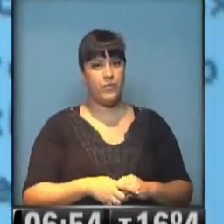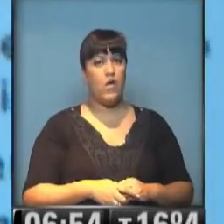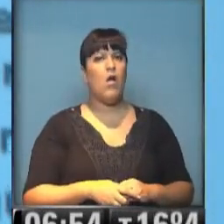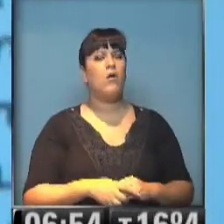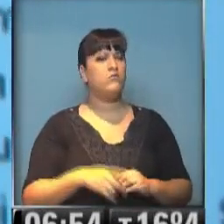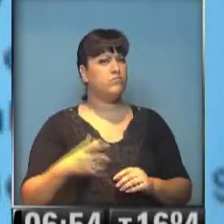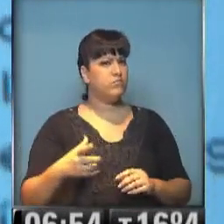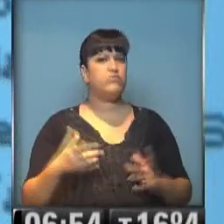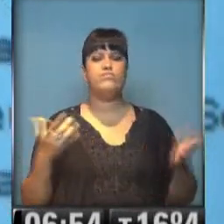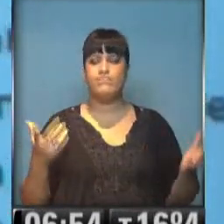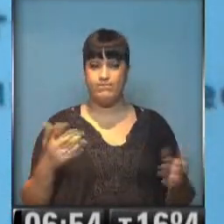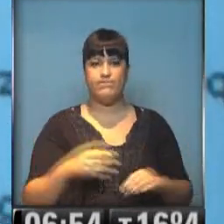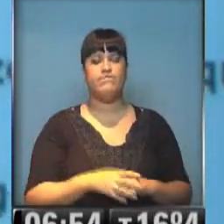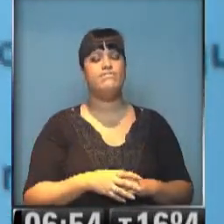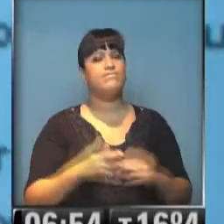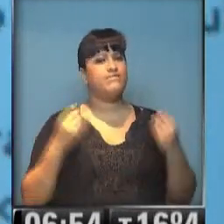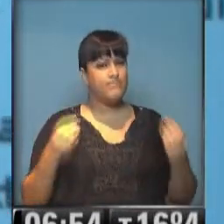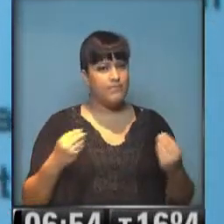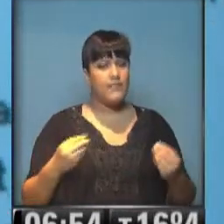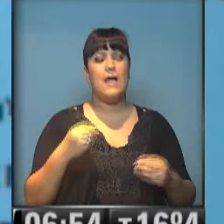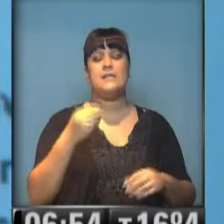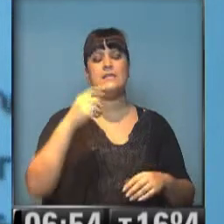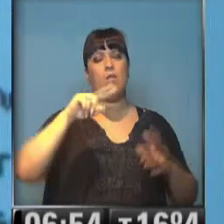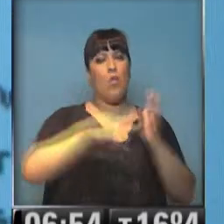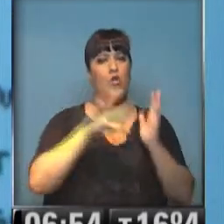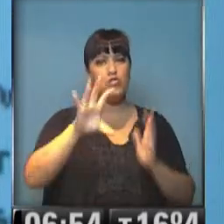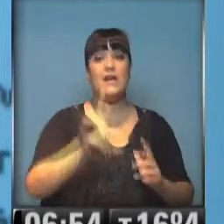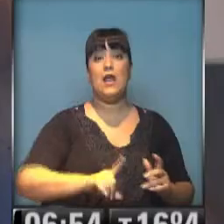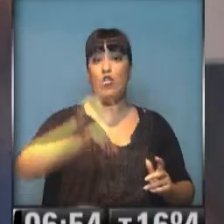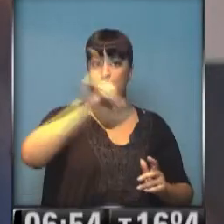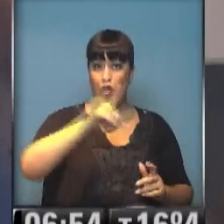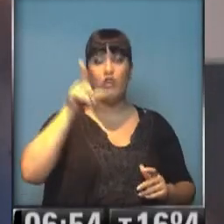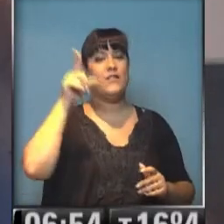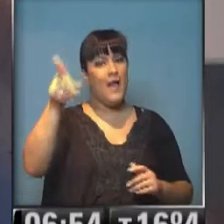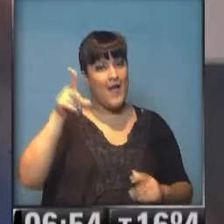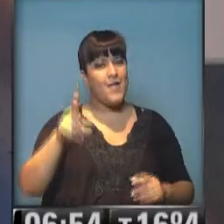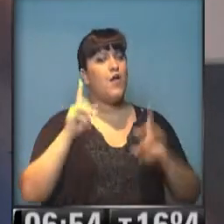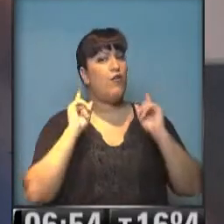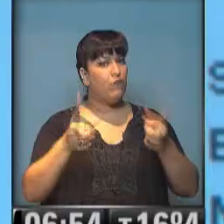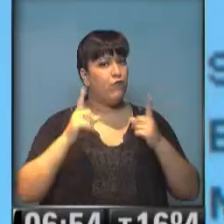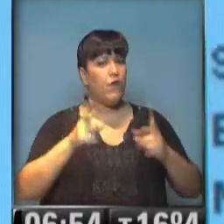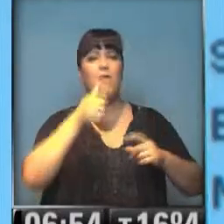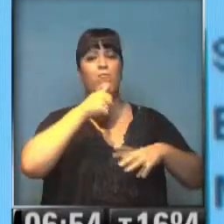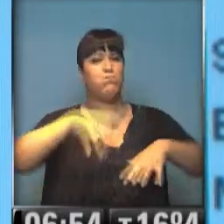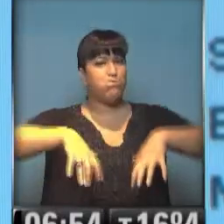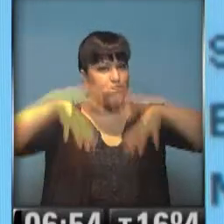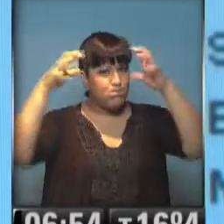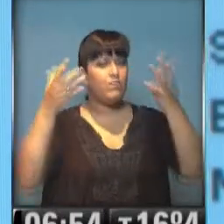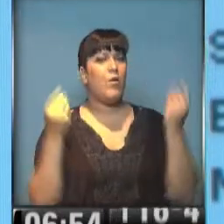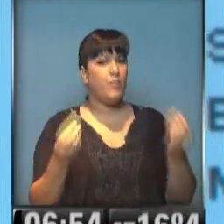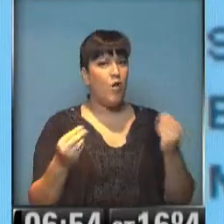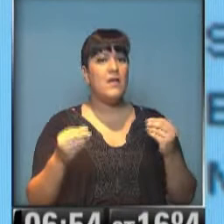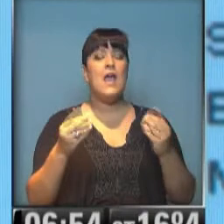no absorbe más. Norte de Buenos Aires, esto explica la persistencia de las inundaciones, porque el suelo ya